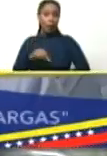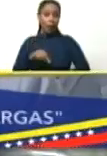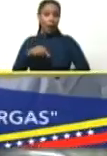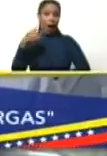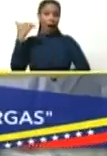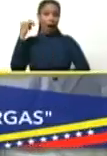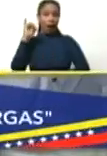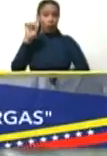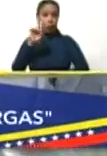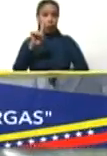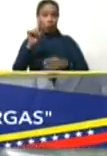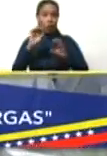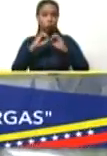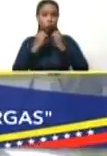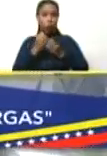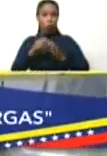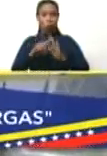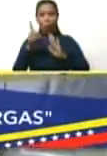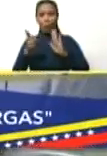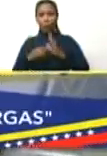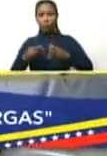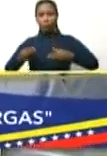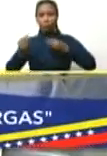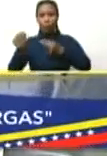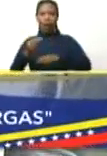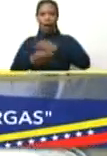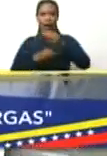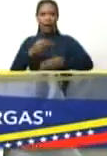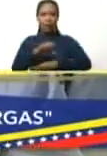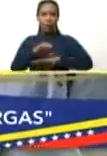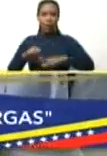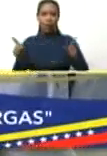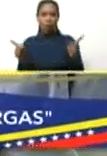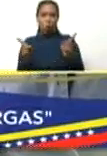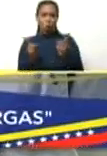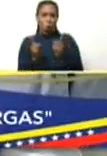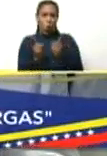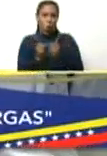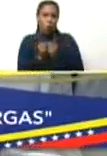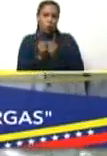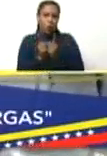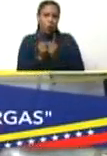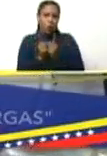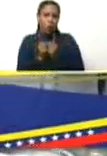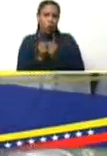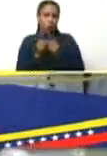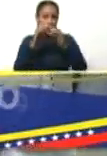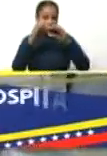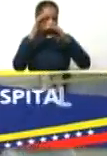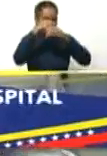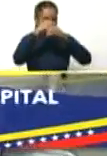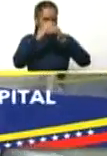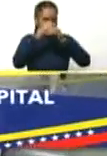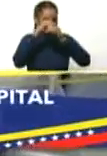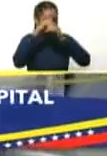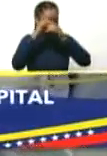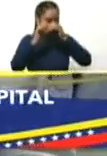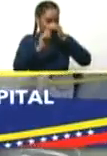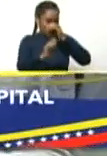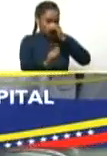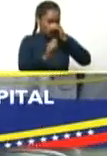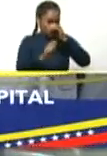un quirófano completamente dotado para hacer cirugías mínimamente invasivas, laparoscopia, artroscopia,